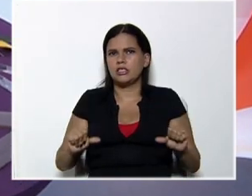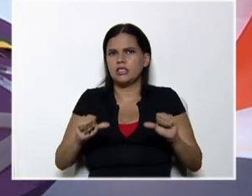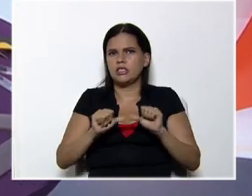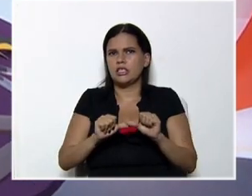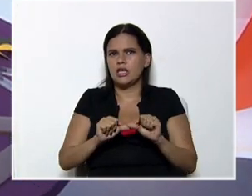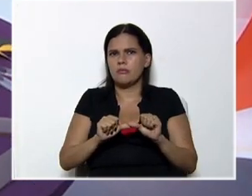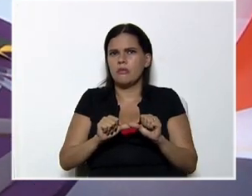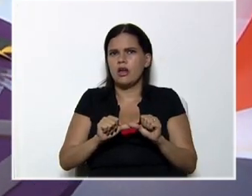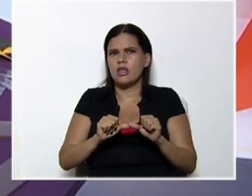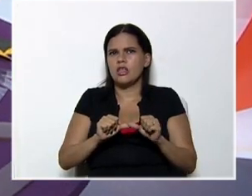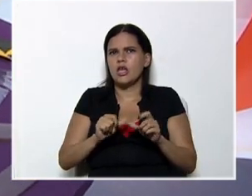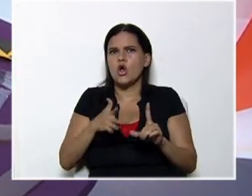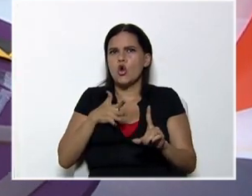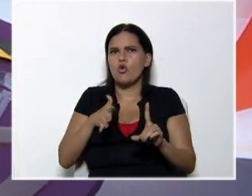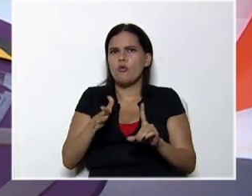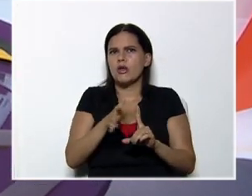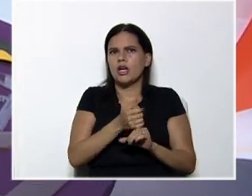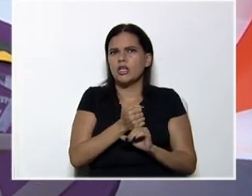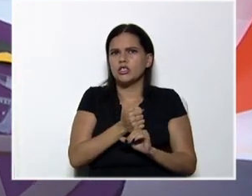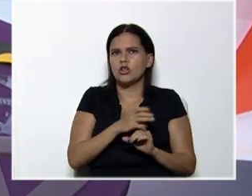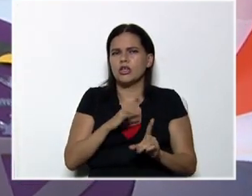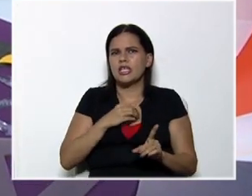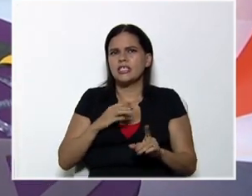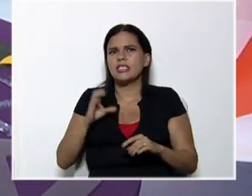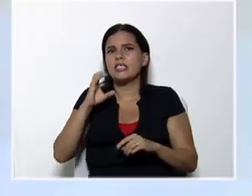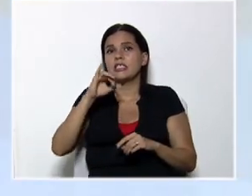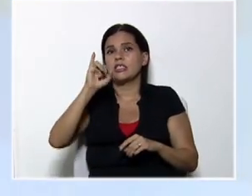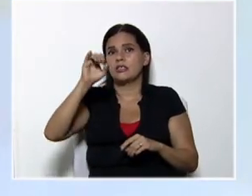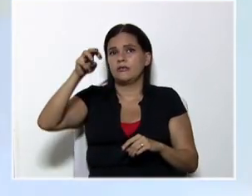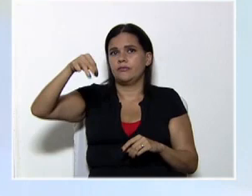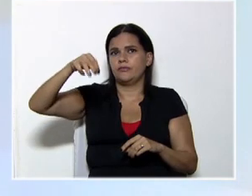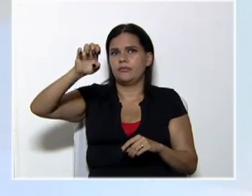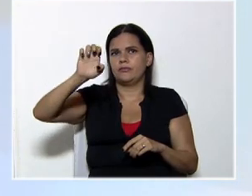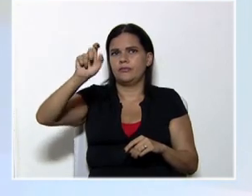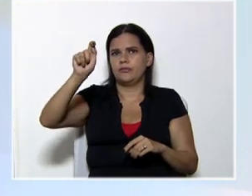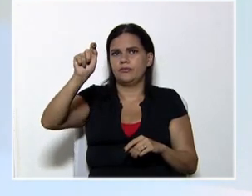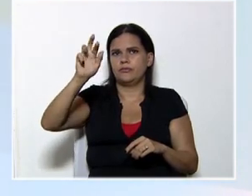simetría y congruencia. Pasemos entonces a la pizarra.